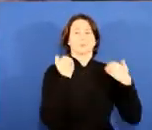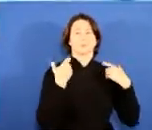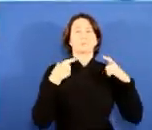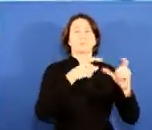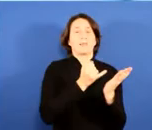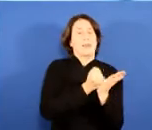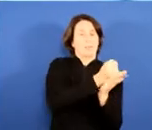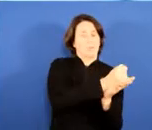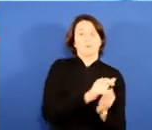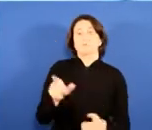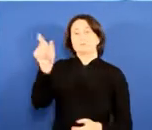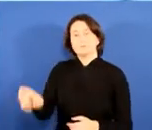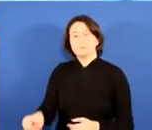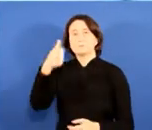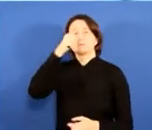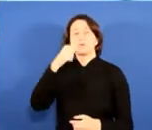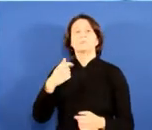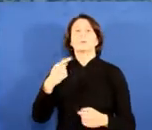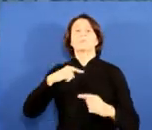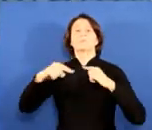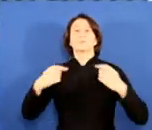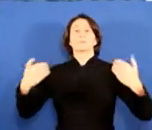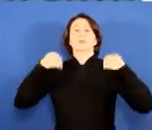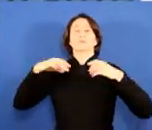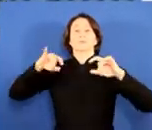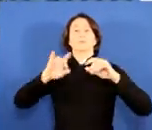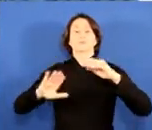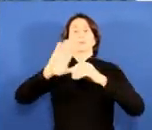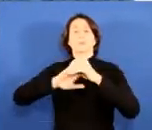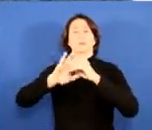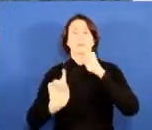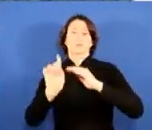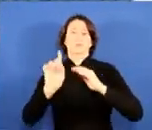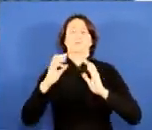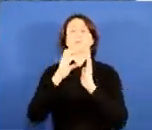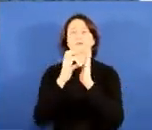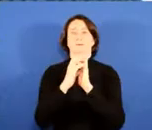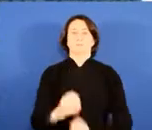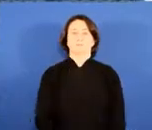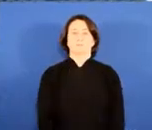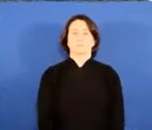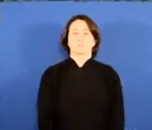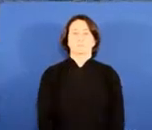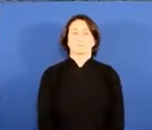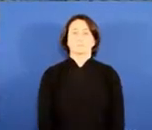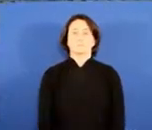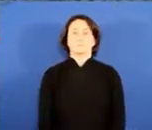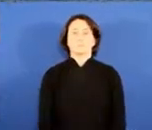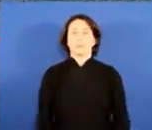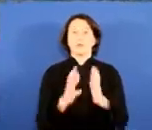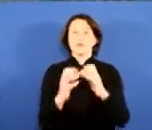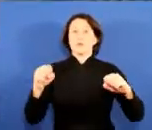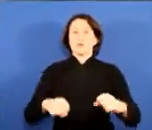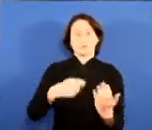Ocupacional Plaza Cola de Marquina, dirigido a jóvenes con discapacidad, y también se ha aprobado una subvención en el ámbito de la inclusión